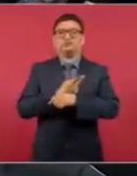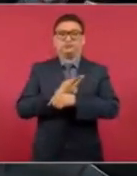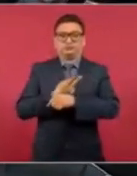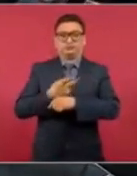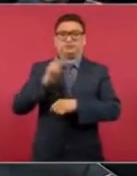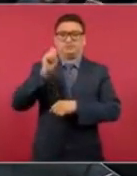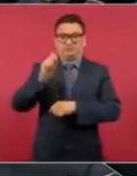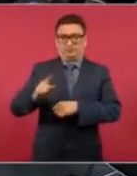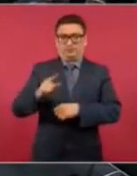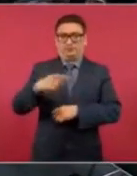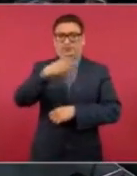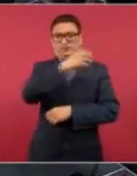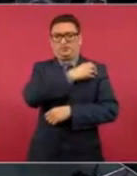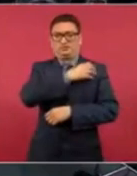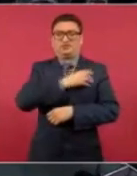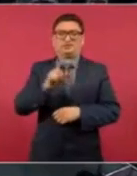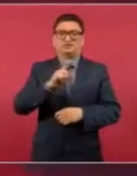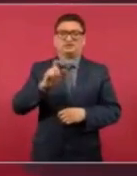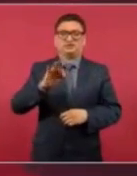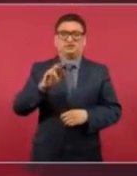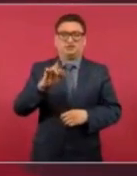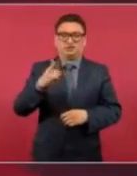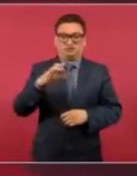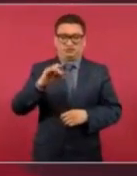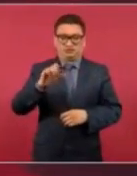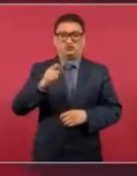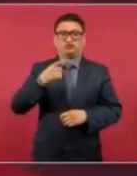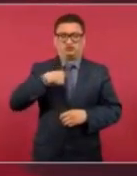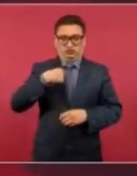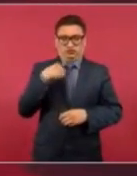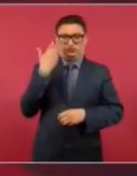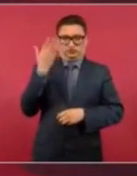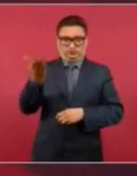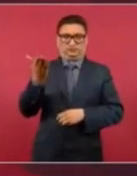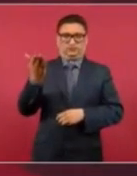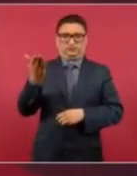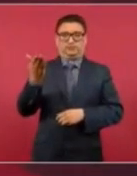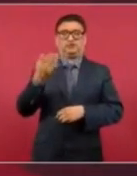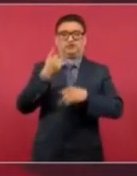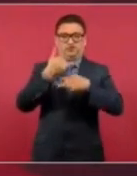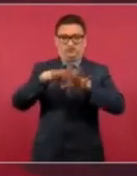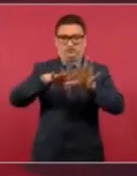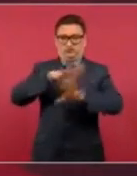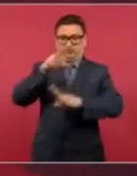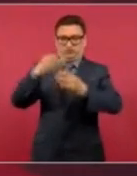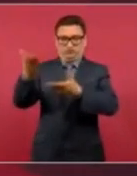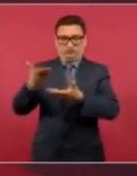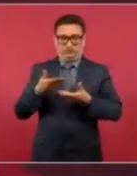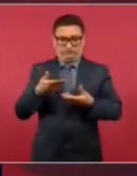del general Cienfuegos, pedí la información.